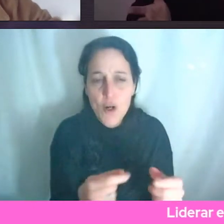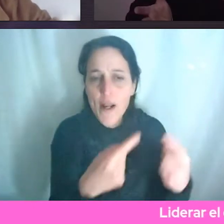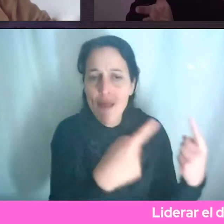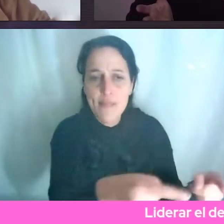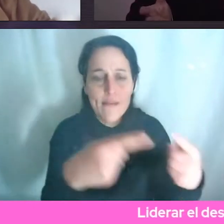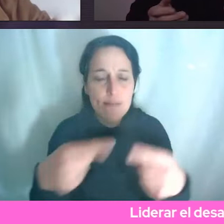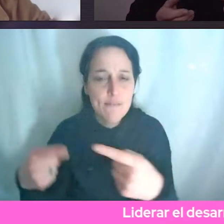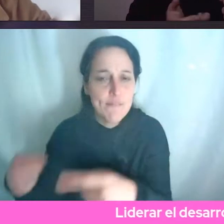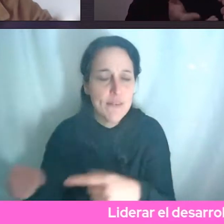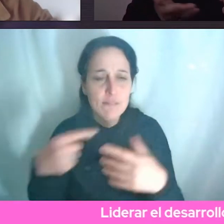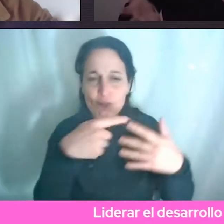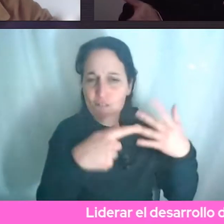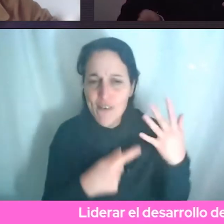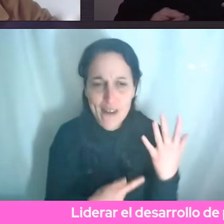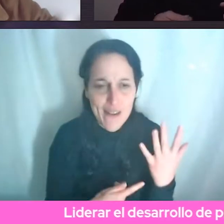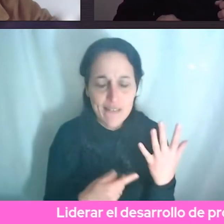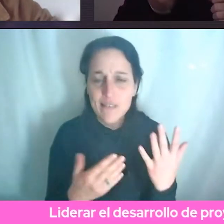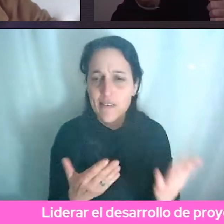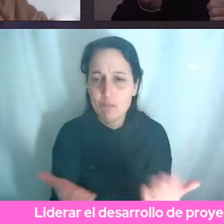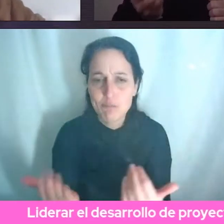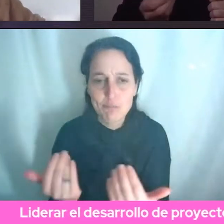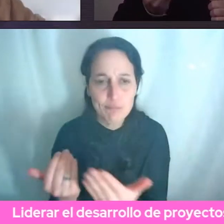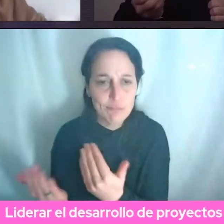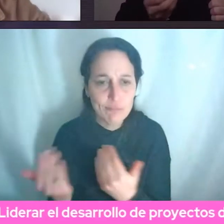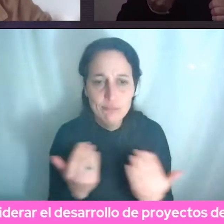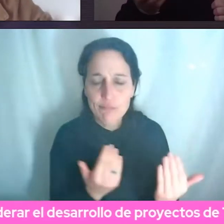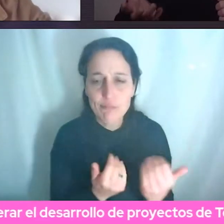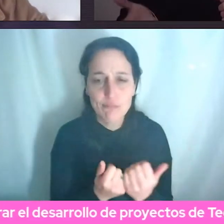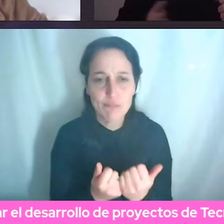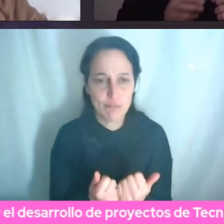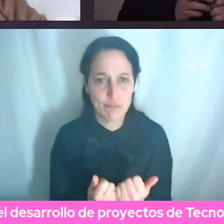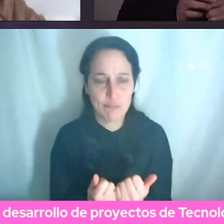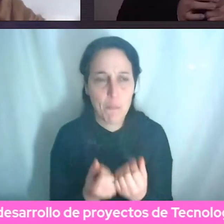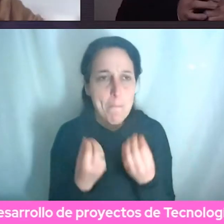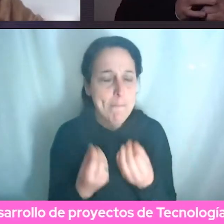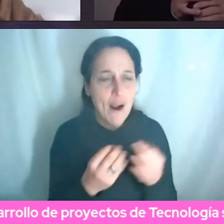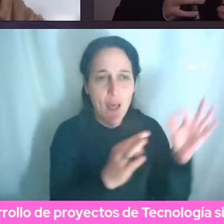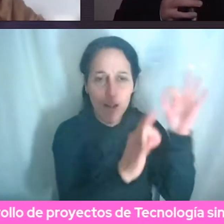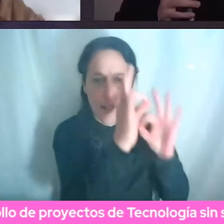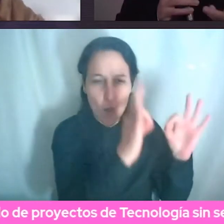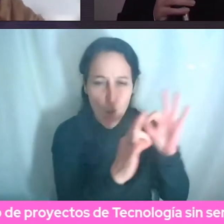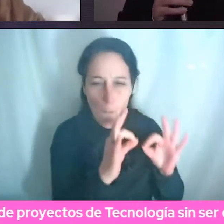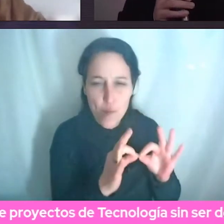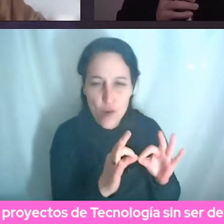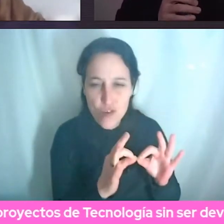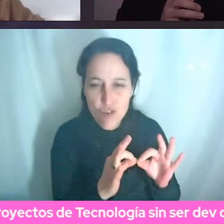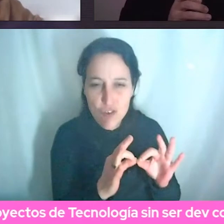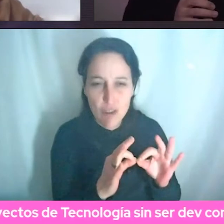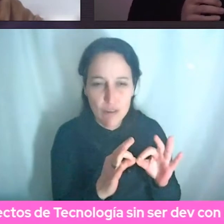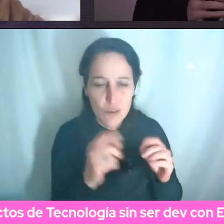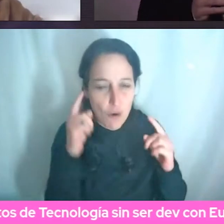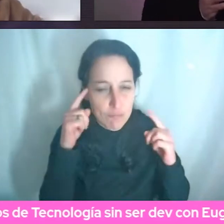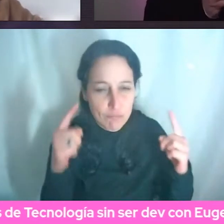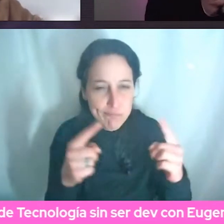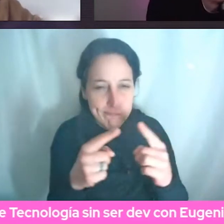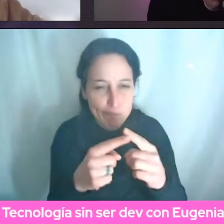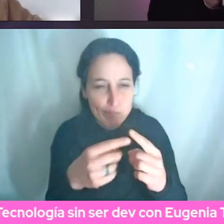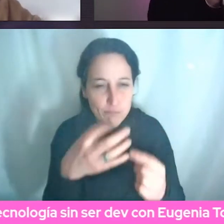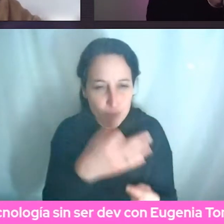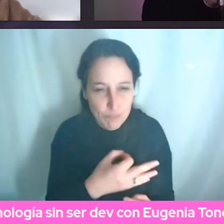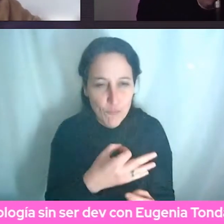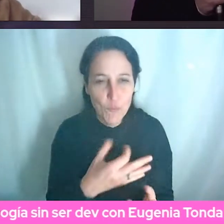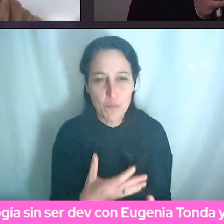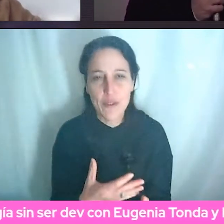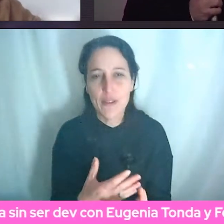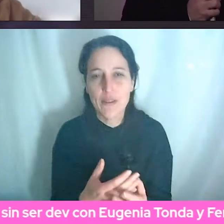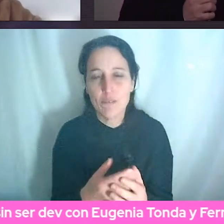multidisciplinarios para poder, Exactamente. nada, que estos proyectos lleguen a un fin o cumplan su objetivo. Así que creo que no sé cuál es